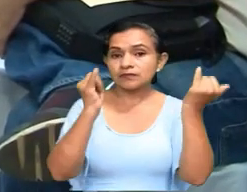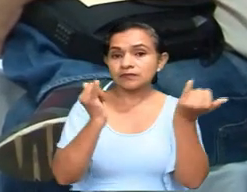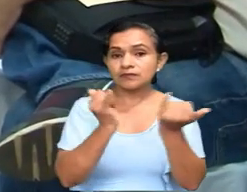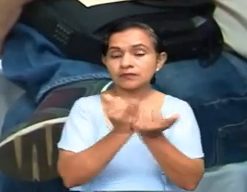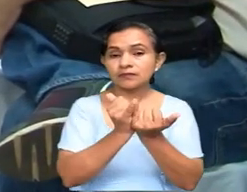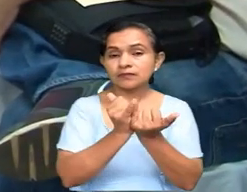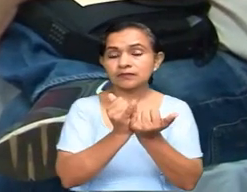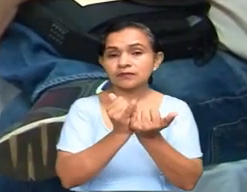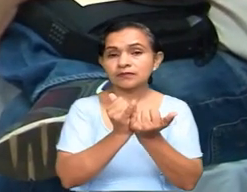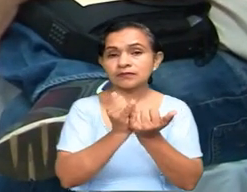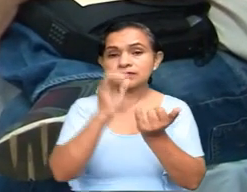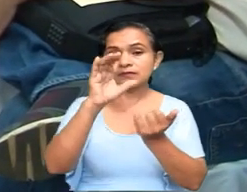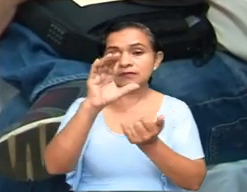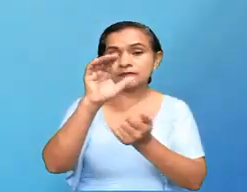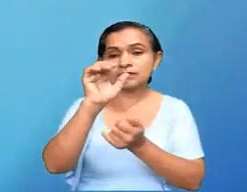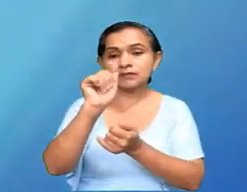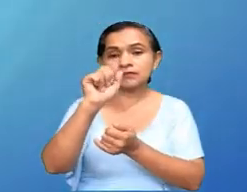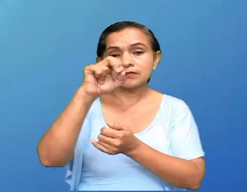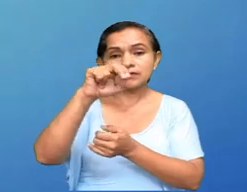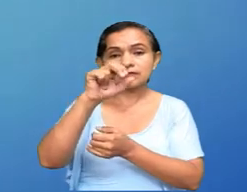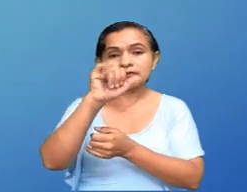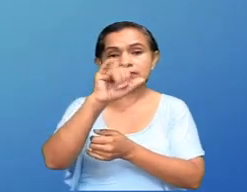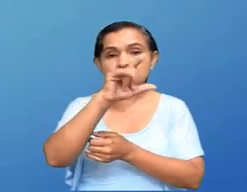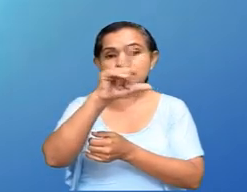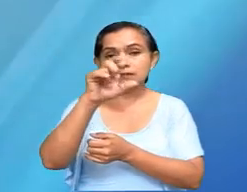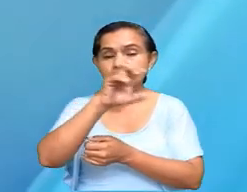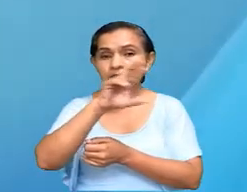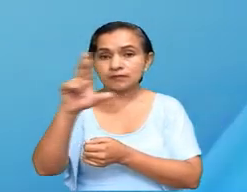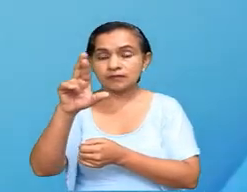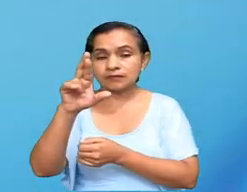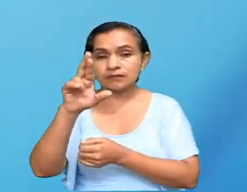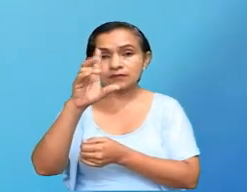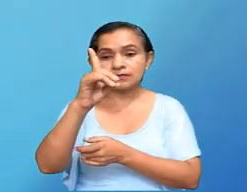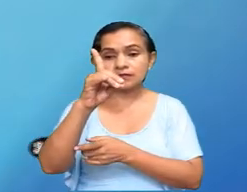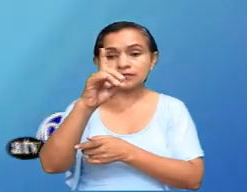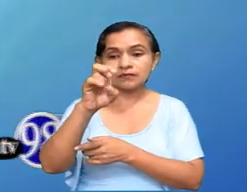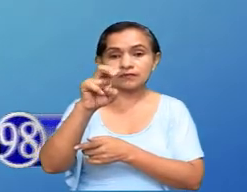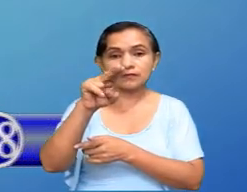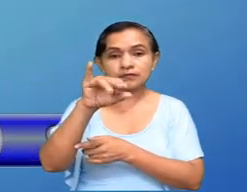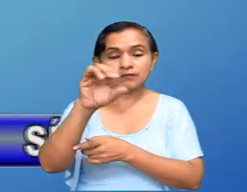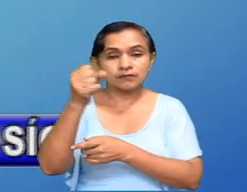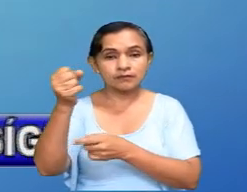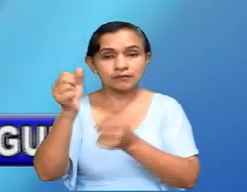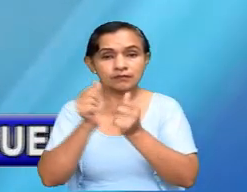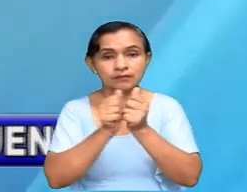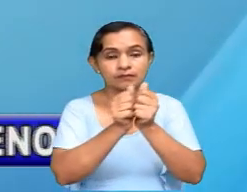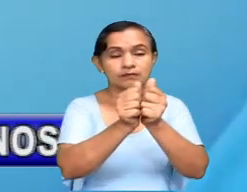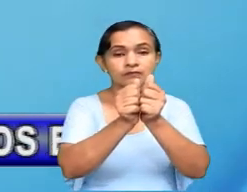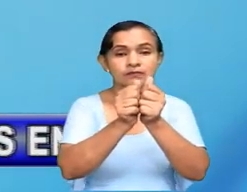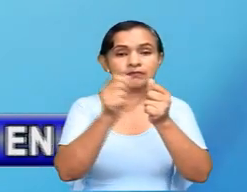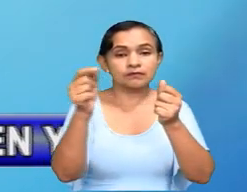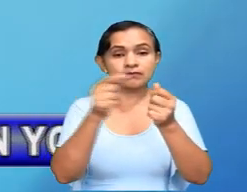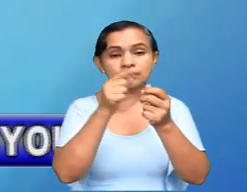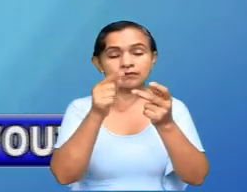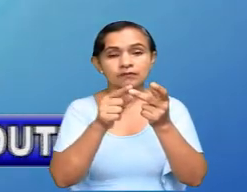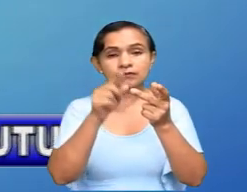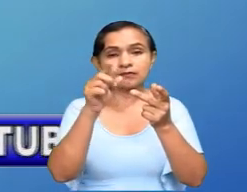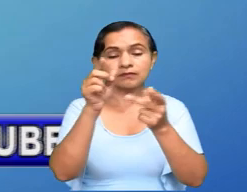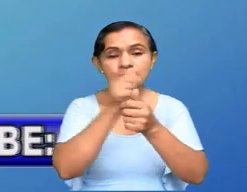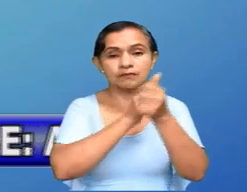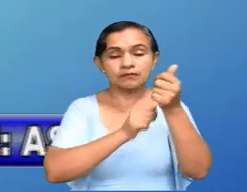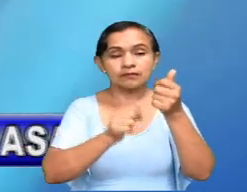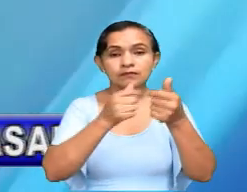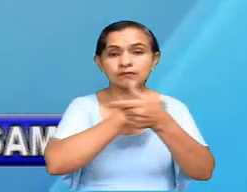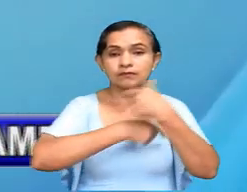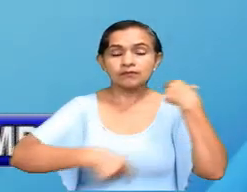canciller de la República. Compañero general en retiro Denis Moncada, acompañado del compañero viceministro